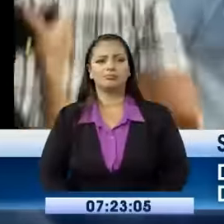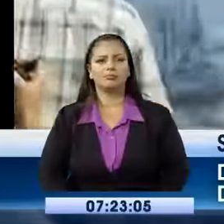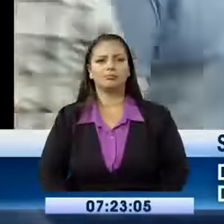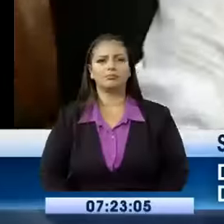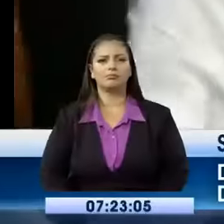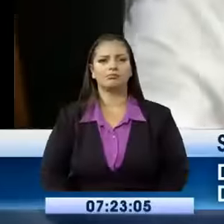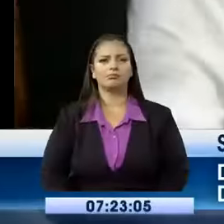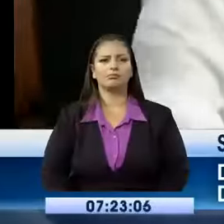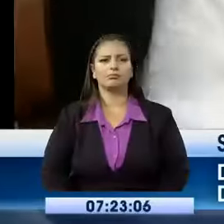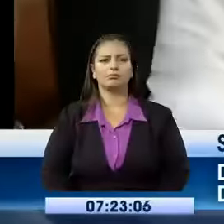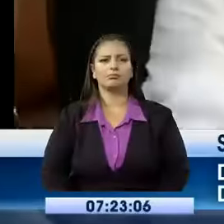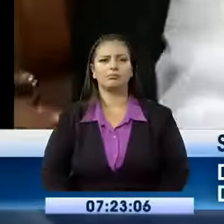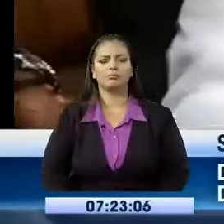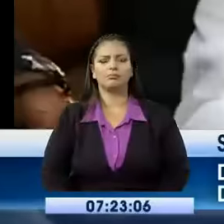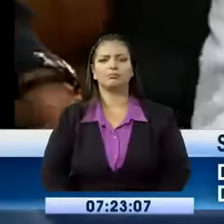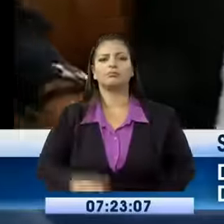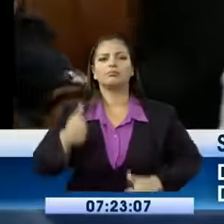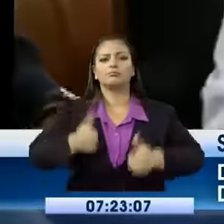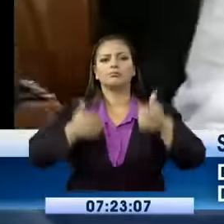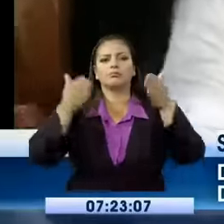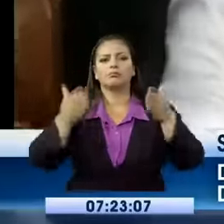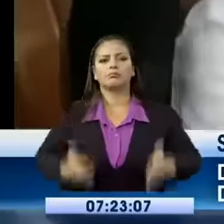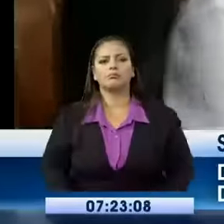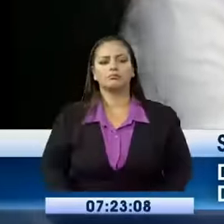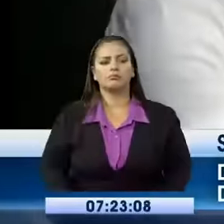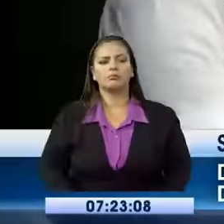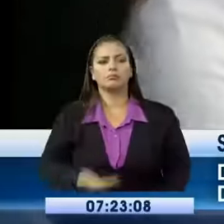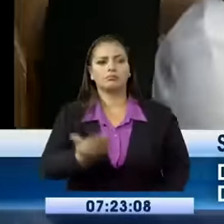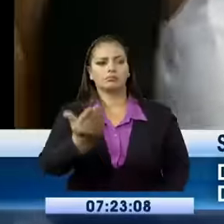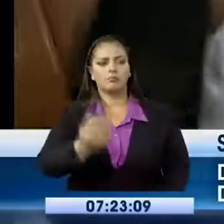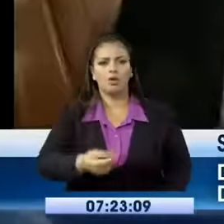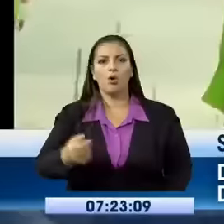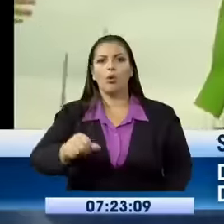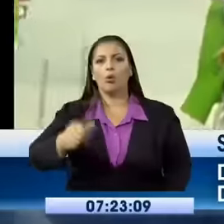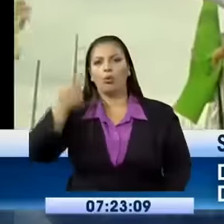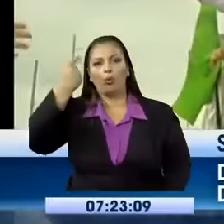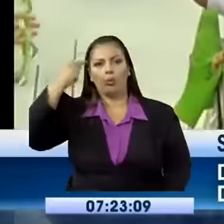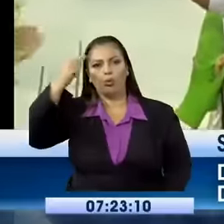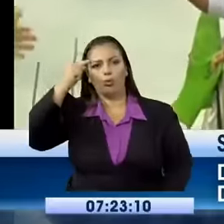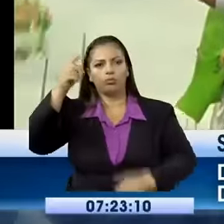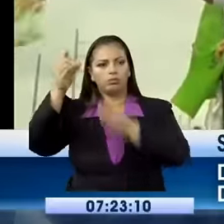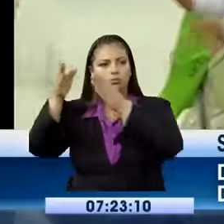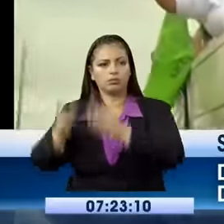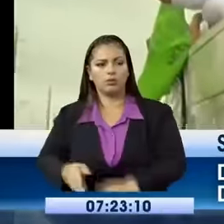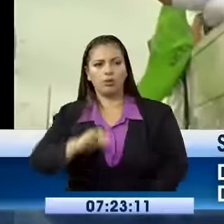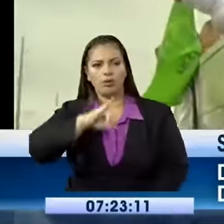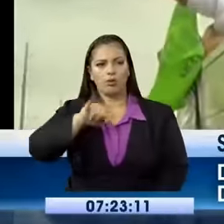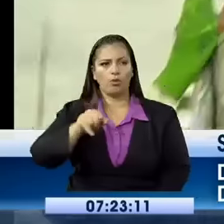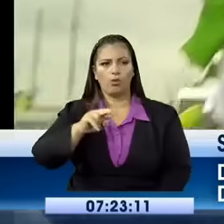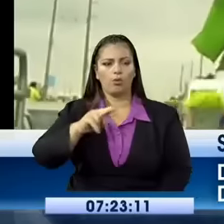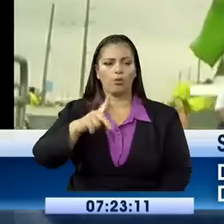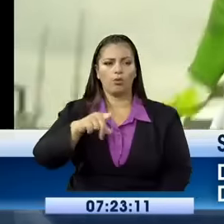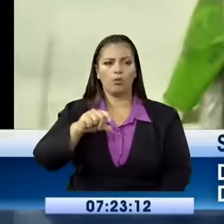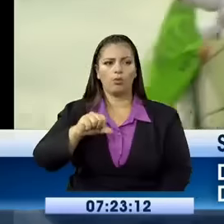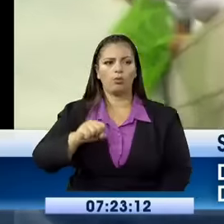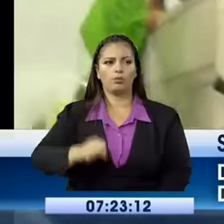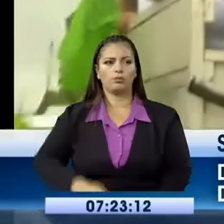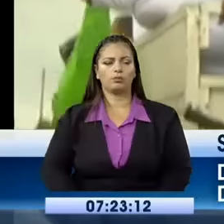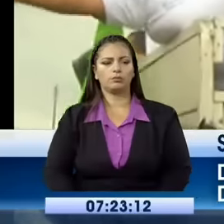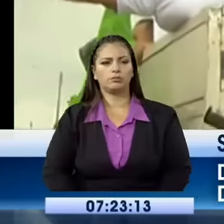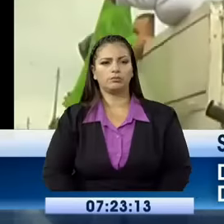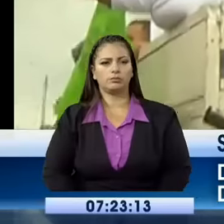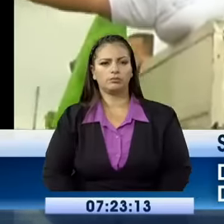recibidas candidatos como los exgobernadores Julio César Quiñones y vivana bona hicieron parte también de